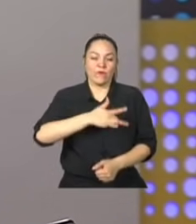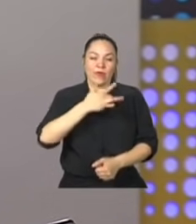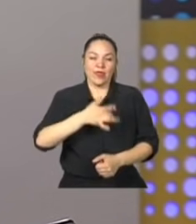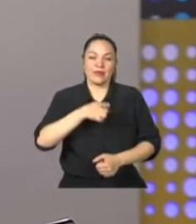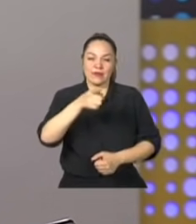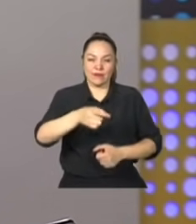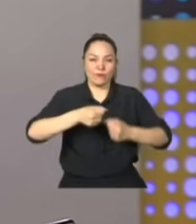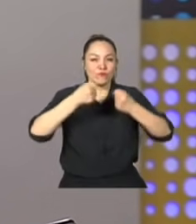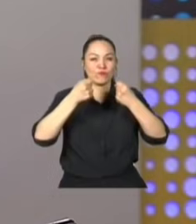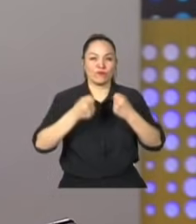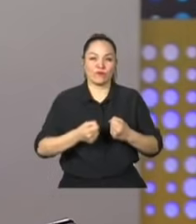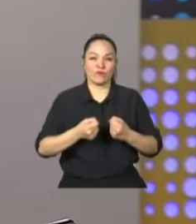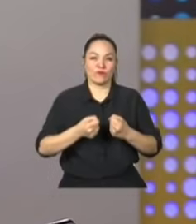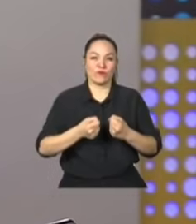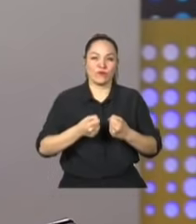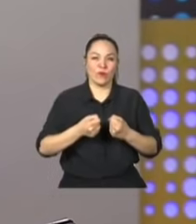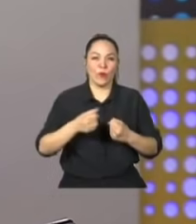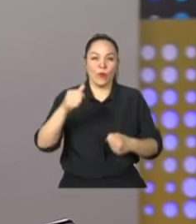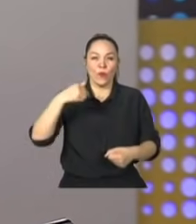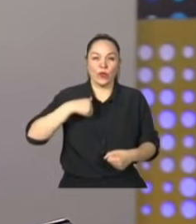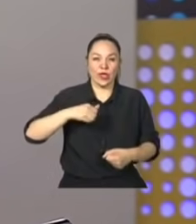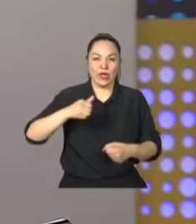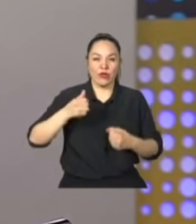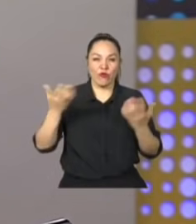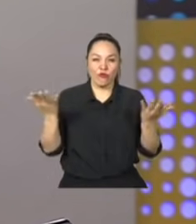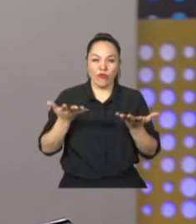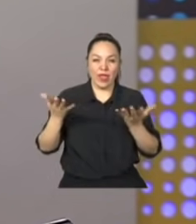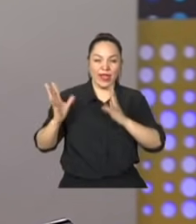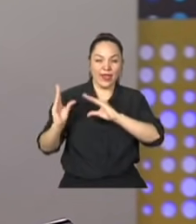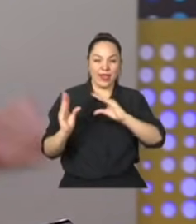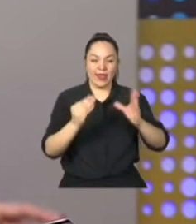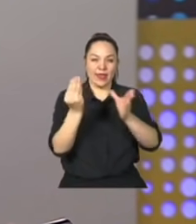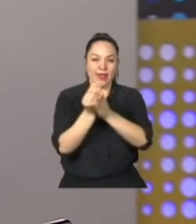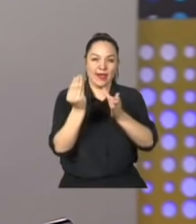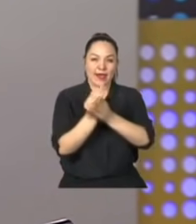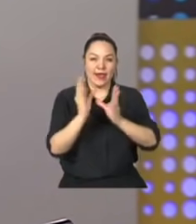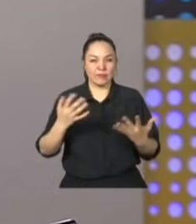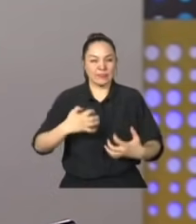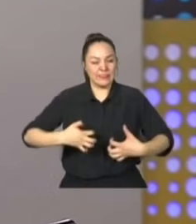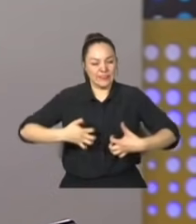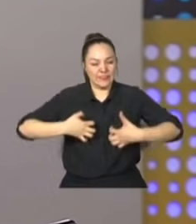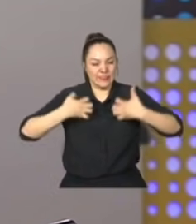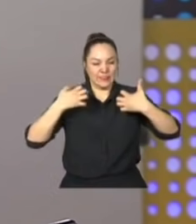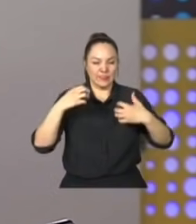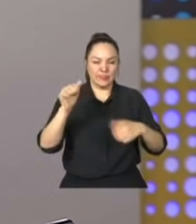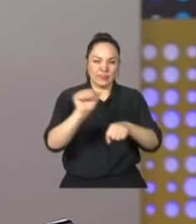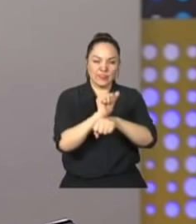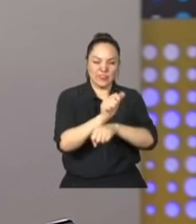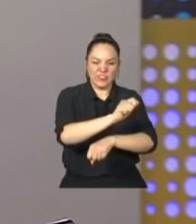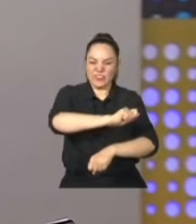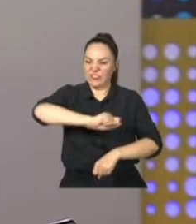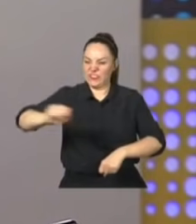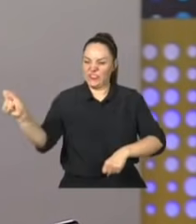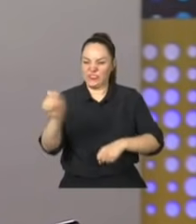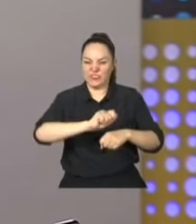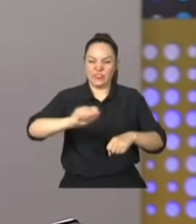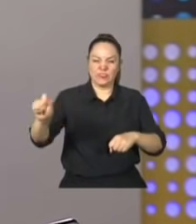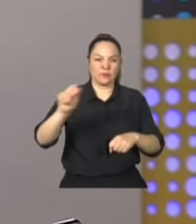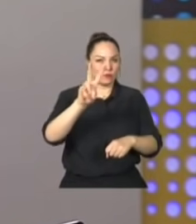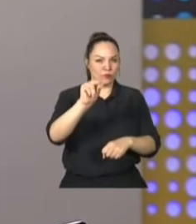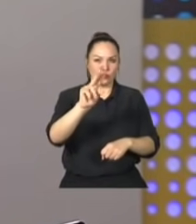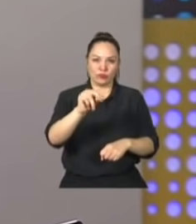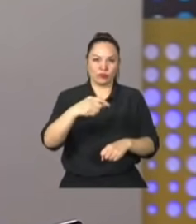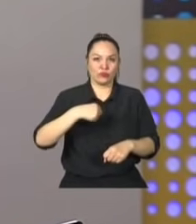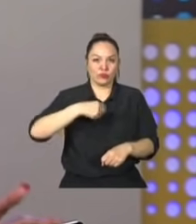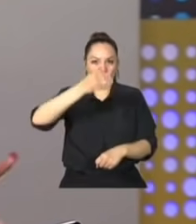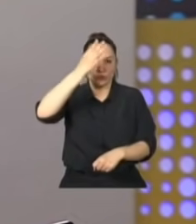segura. Porque daré clases de defensa personal. Daré también, pero ese no es el camino. Ya lo